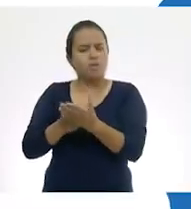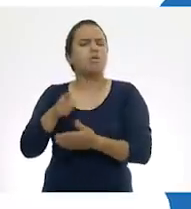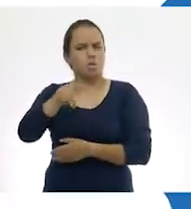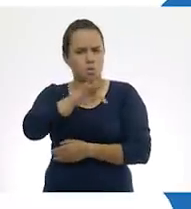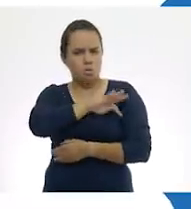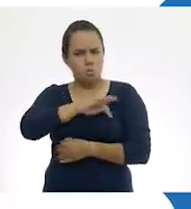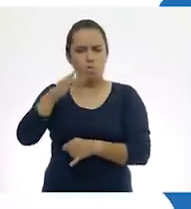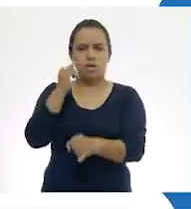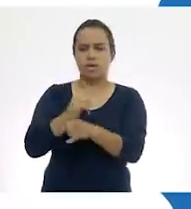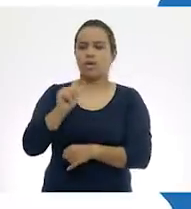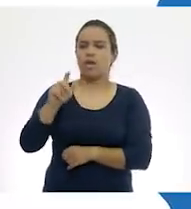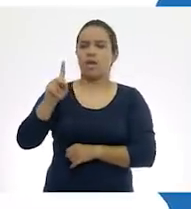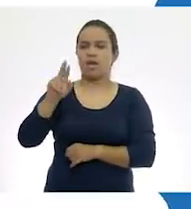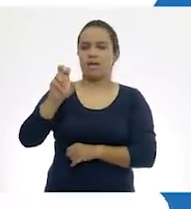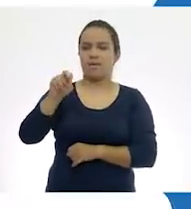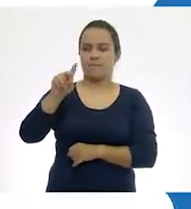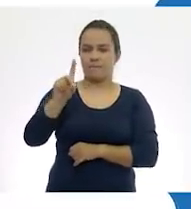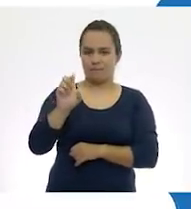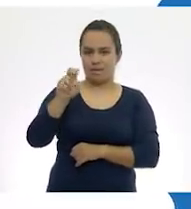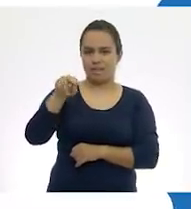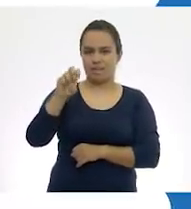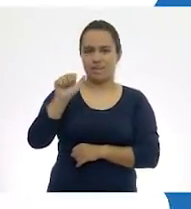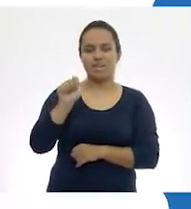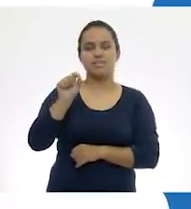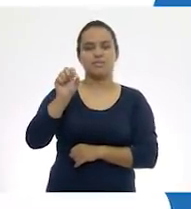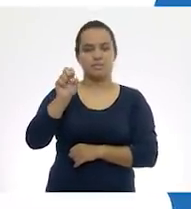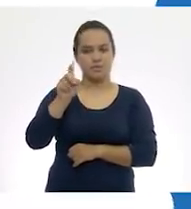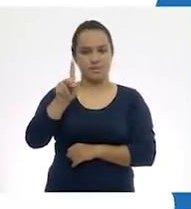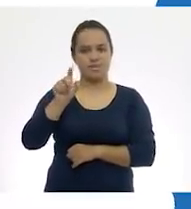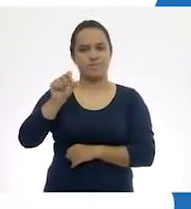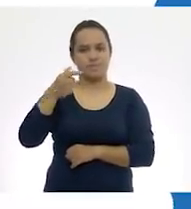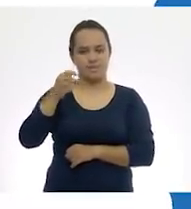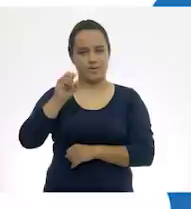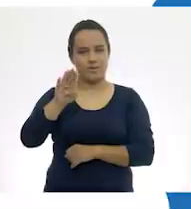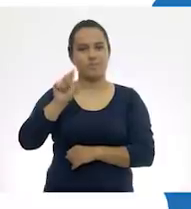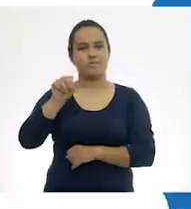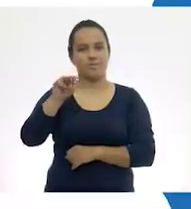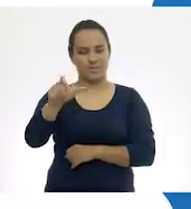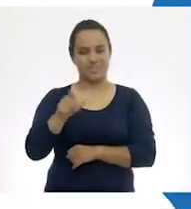en Casa 2, los puedes encontrar en la siguiente liga: